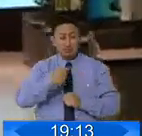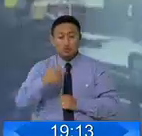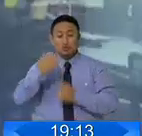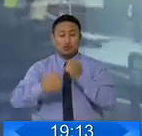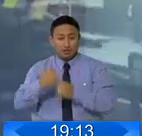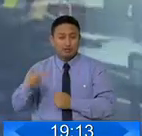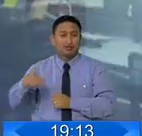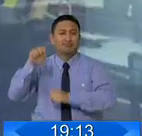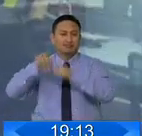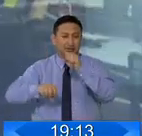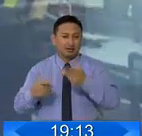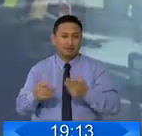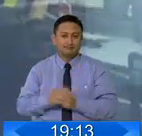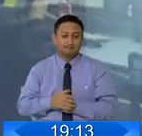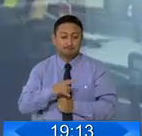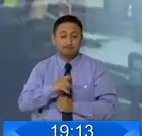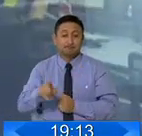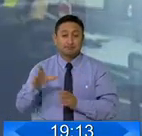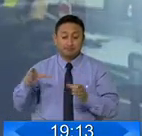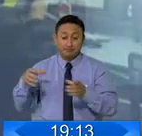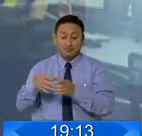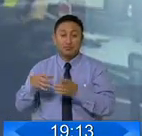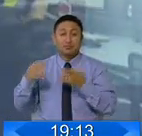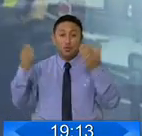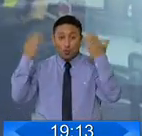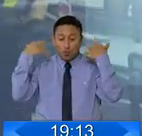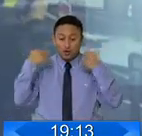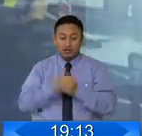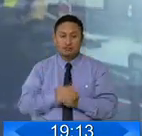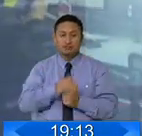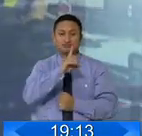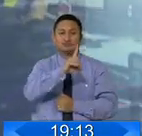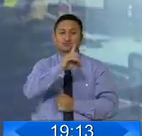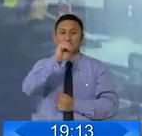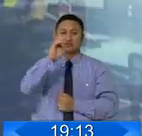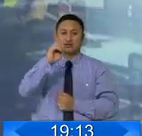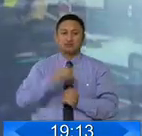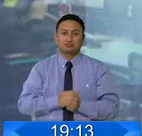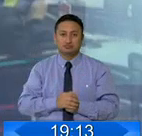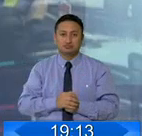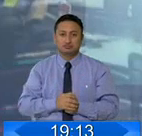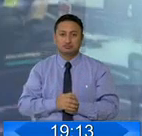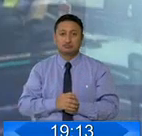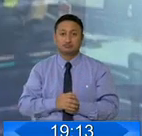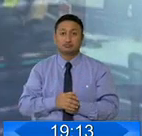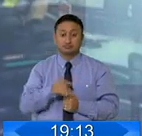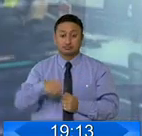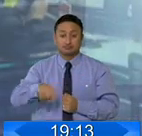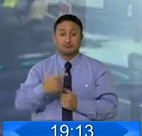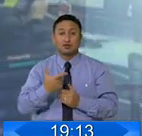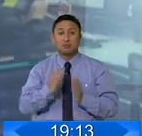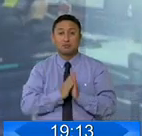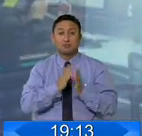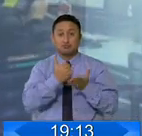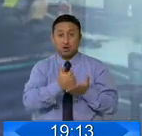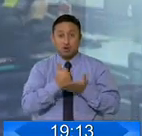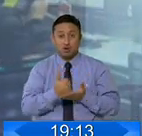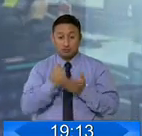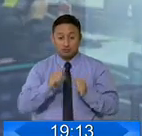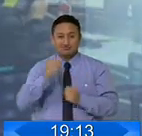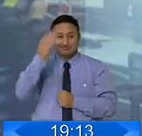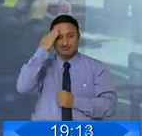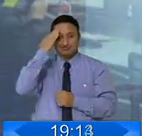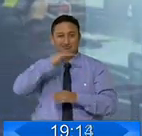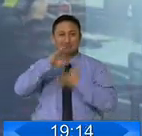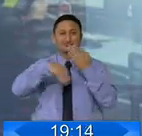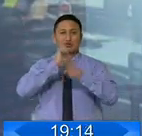novedades. Solo en la ciudad de Guayaquil hubo 100 registros. Además, entre esos pedidos de auxilio, se conoció que a